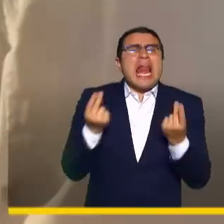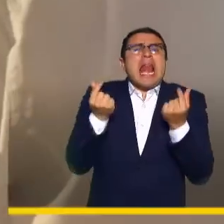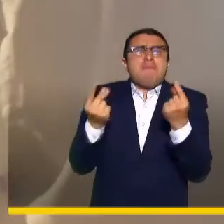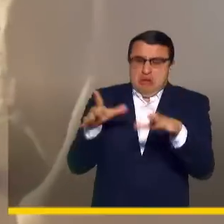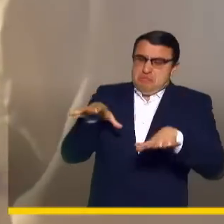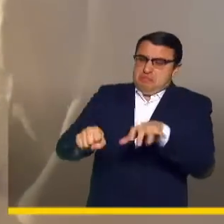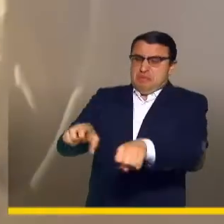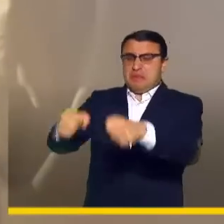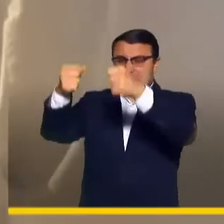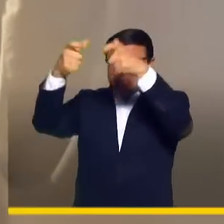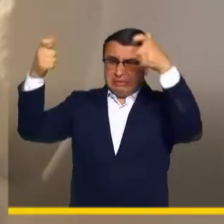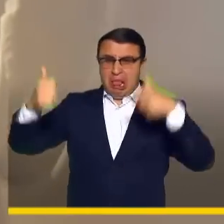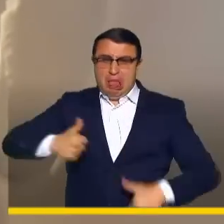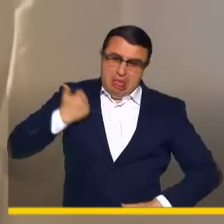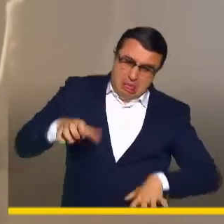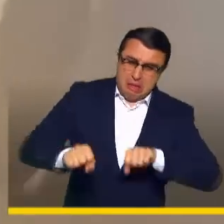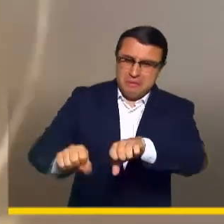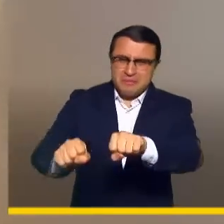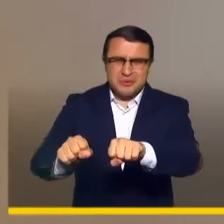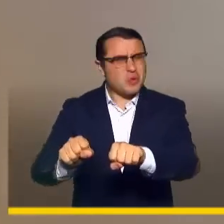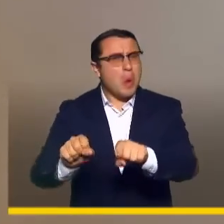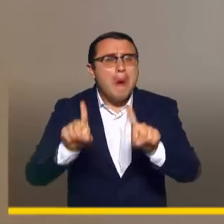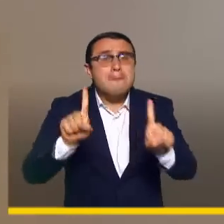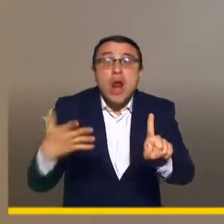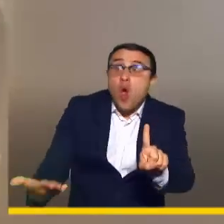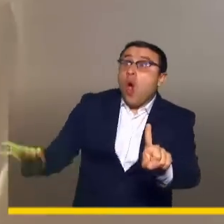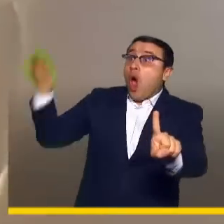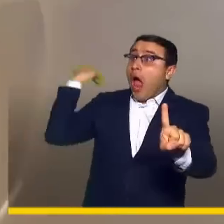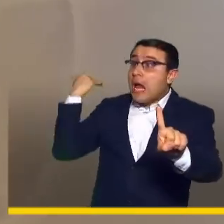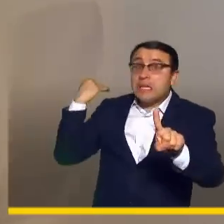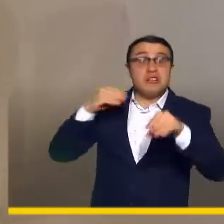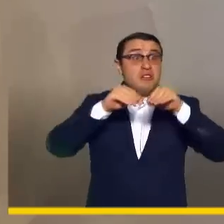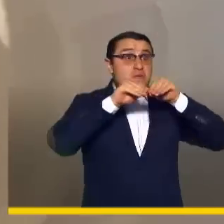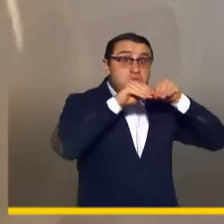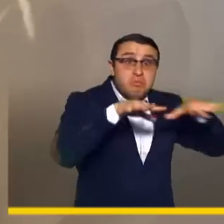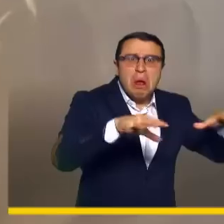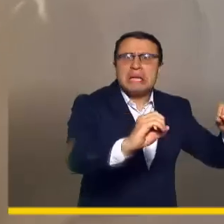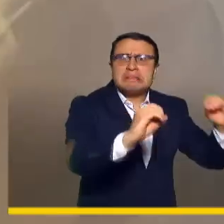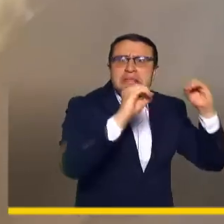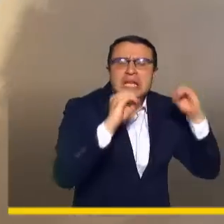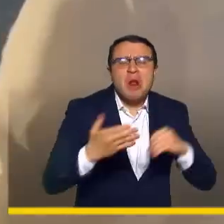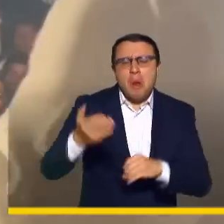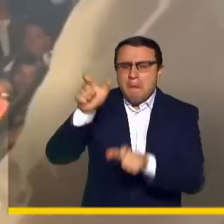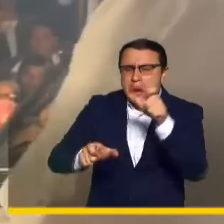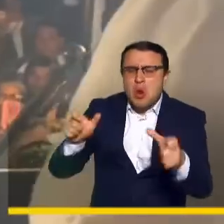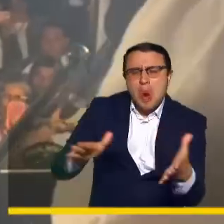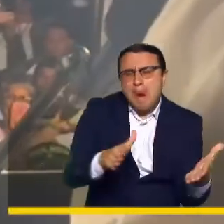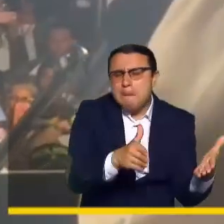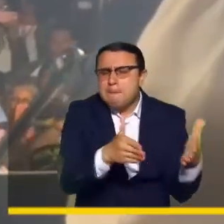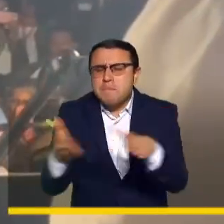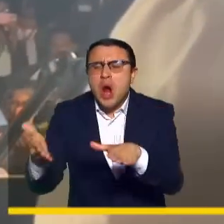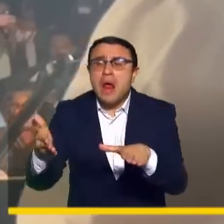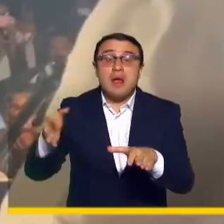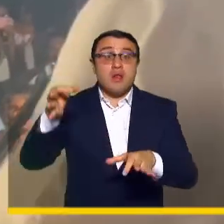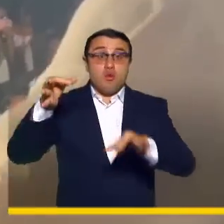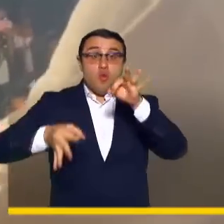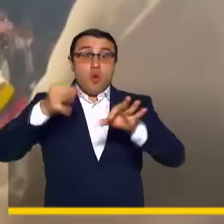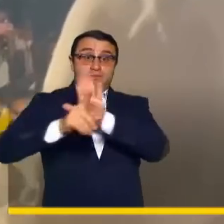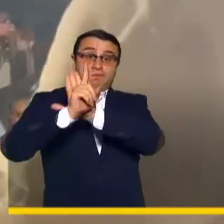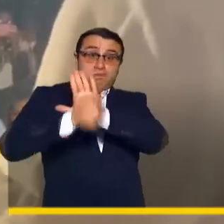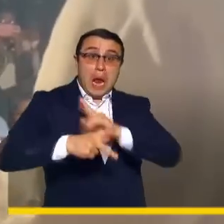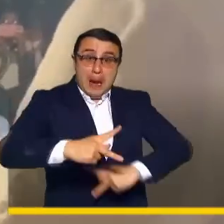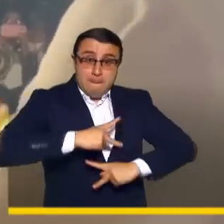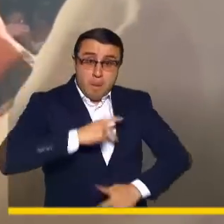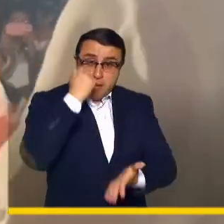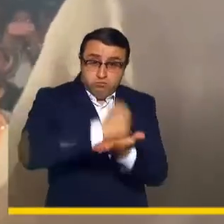express? ¿Pero no les parecía un problema el que las víctimas murieran antes de tener el título y que